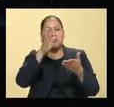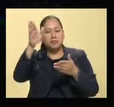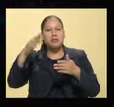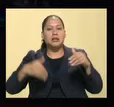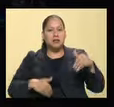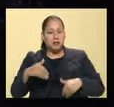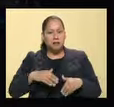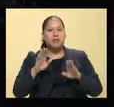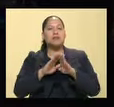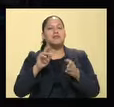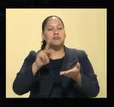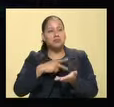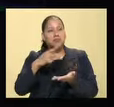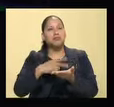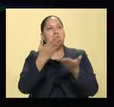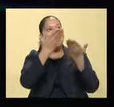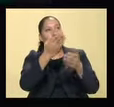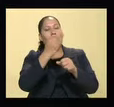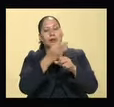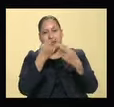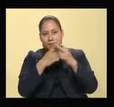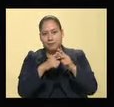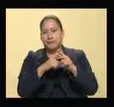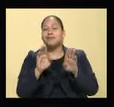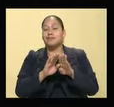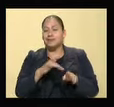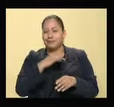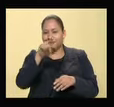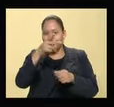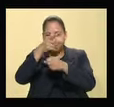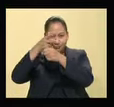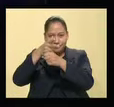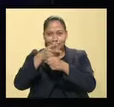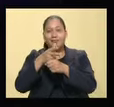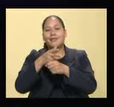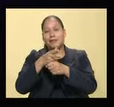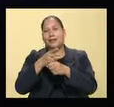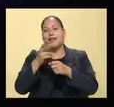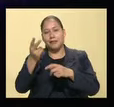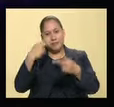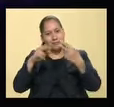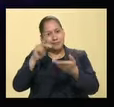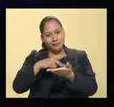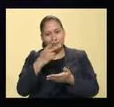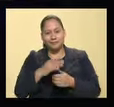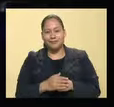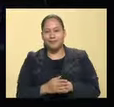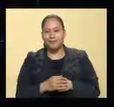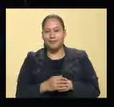en cualquier momento va a continuar. ¿Qué les pareció allí en el estudio? ¿Por qué? Porque regresamos.